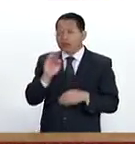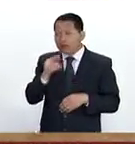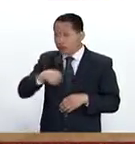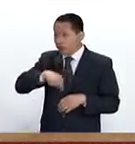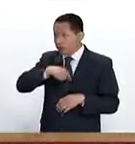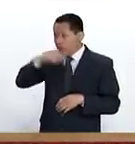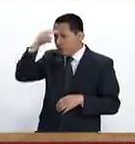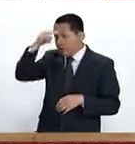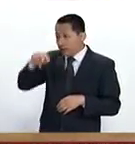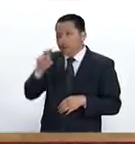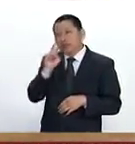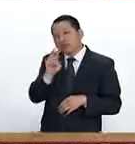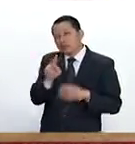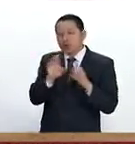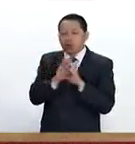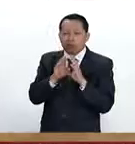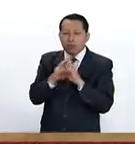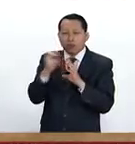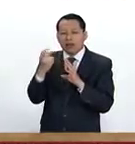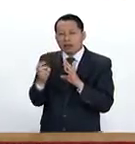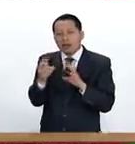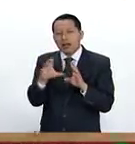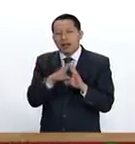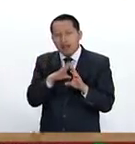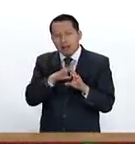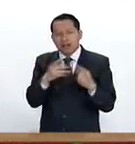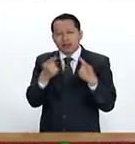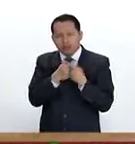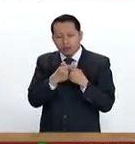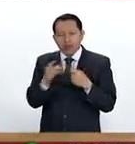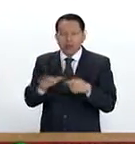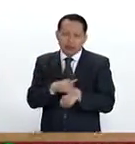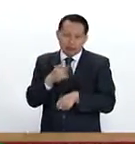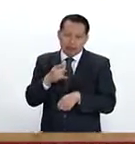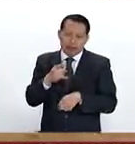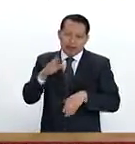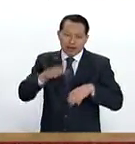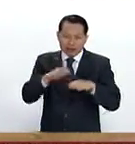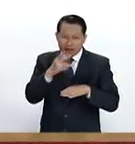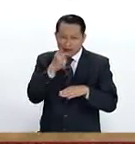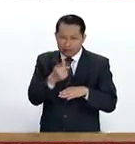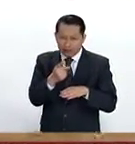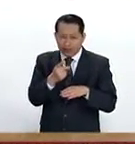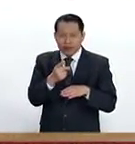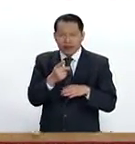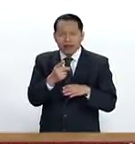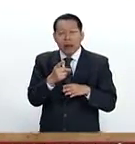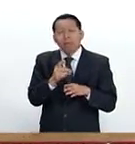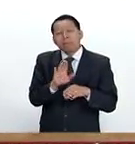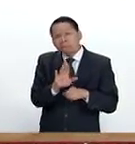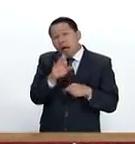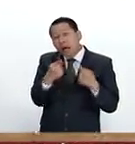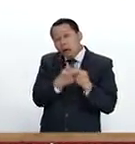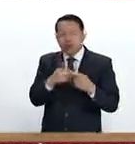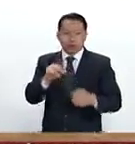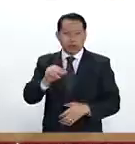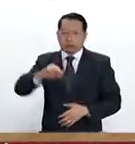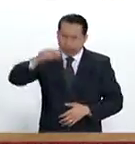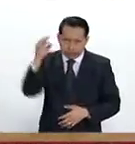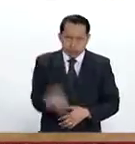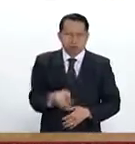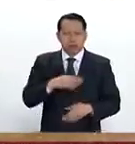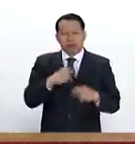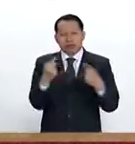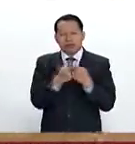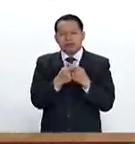como mexicanos tenemos sobre estas contradicciones, porque no hay que decir aparentes, son contradicciones al menos en el lenguaje.